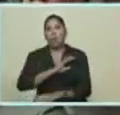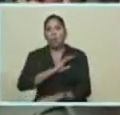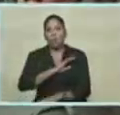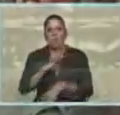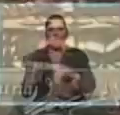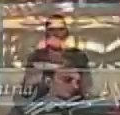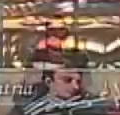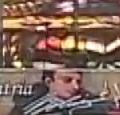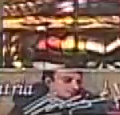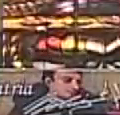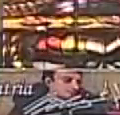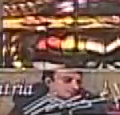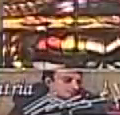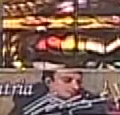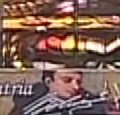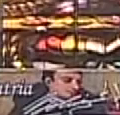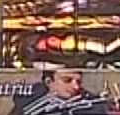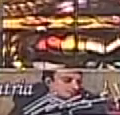legitimidad constitucional.